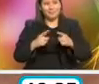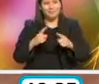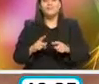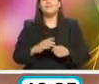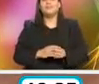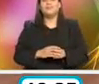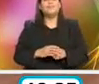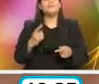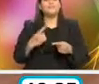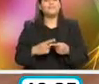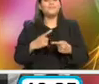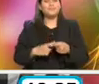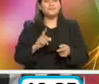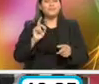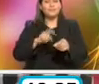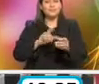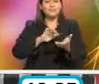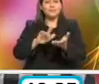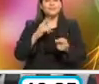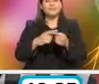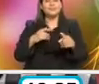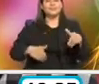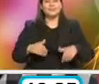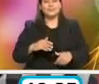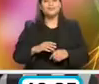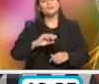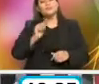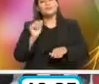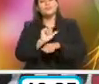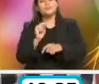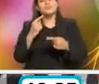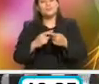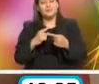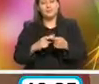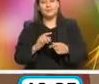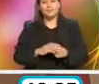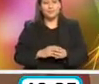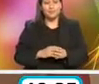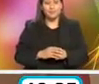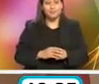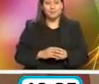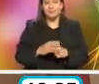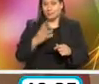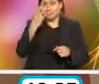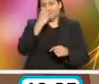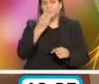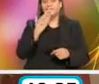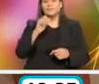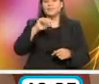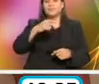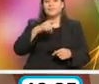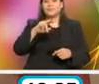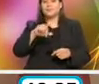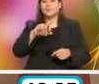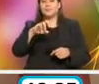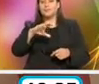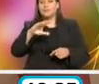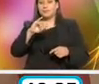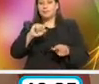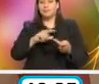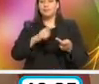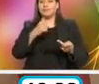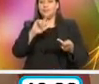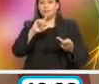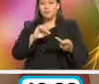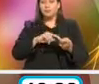todo. ¿Quiénes participan en la obra? ¿Qué otros actores vamos a poder ver ahí? Ah, mira, es un elenco muy padre. Está Ángel Enciso, Galo